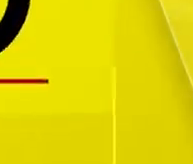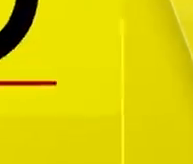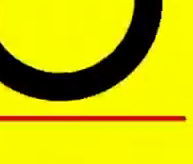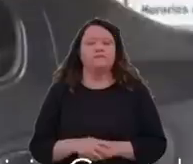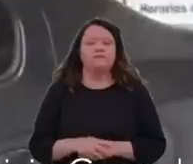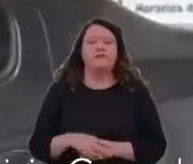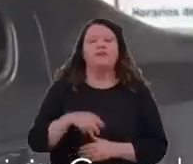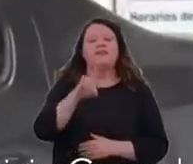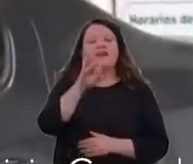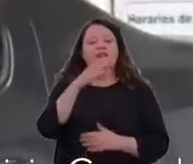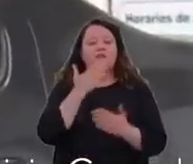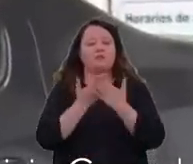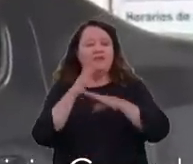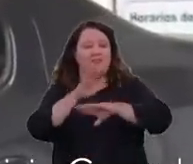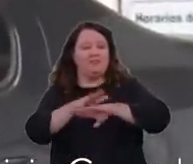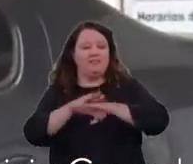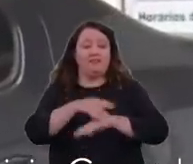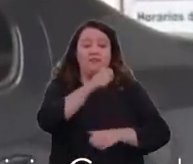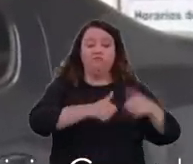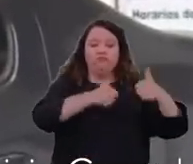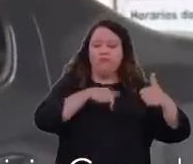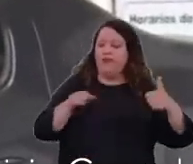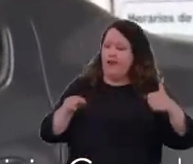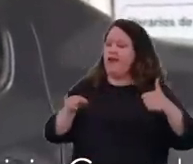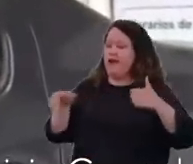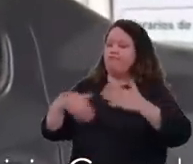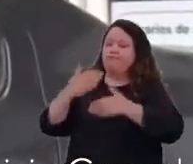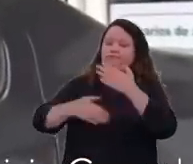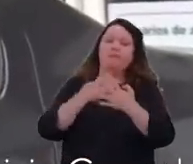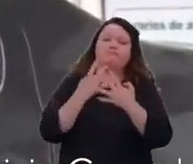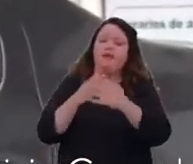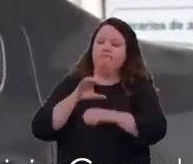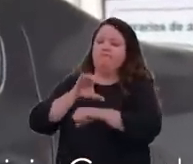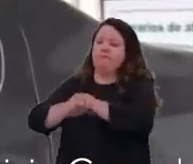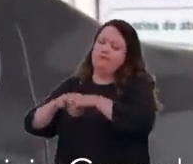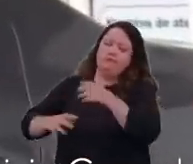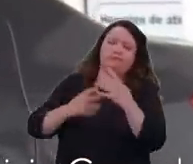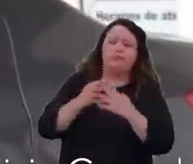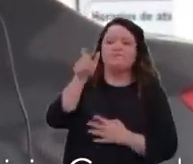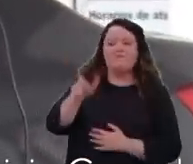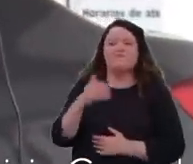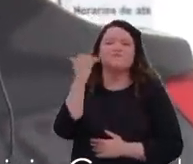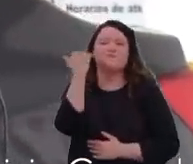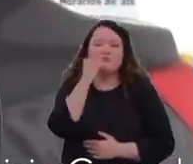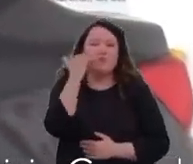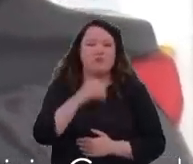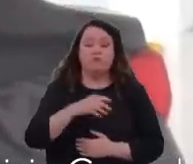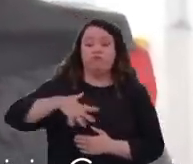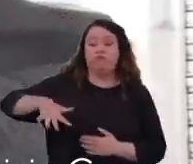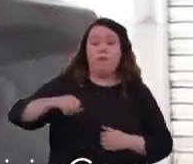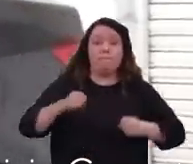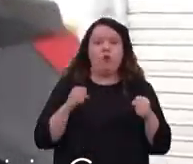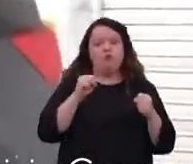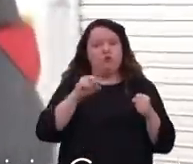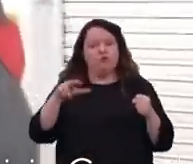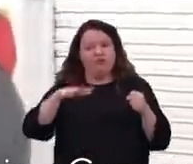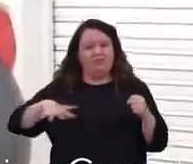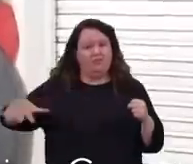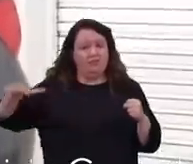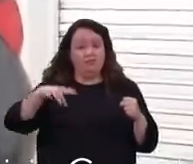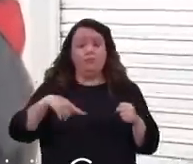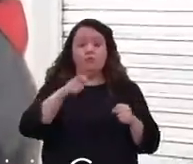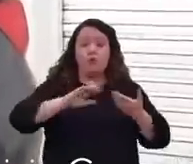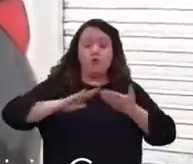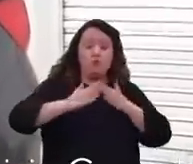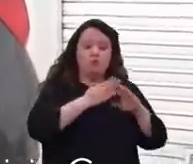Daniela, ¿qué tal? Muy buenas tardes. Las autoridades lograron la judicialización y captura de esta mujer. Nos encontramos aquí en el occidente de Bogotá. La